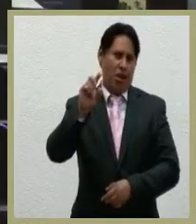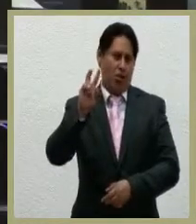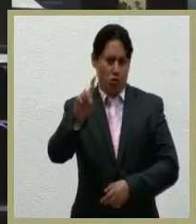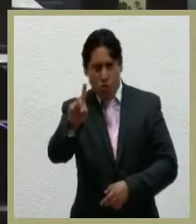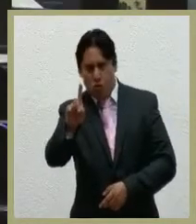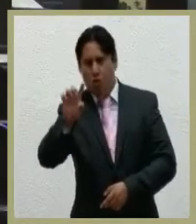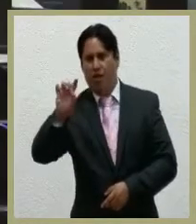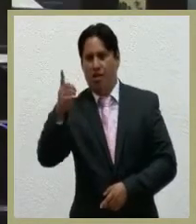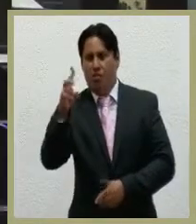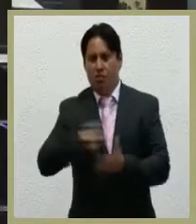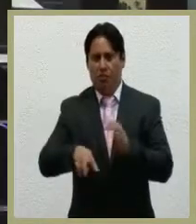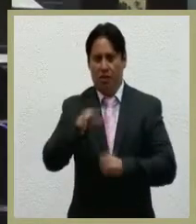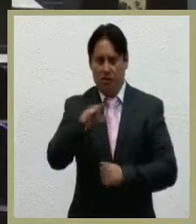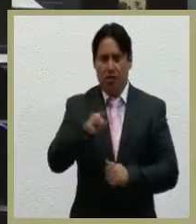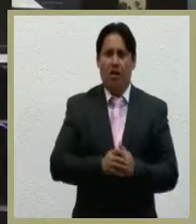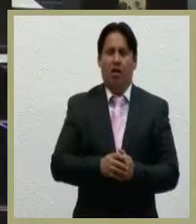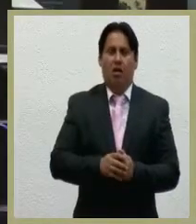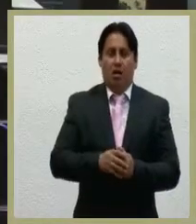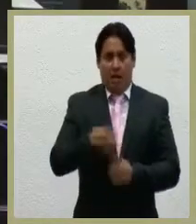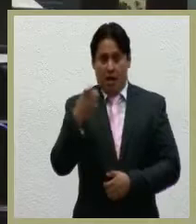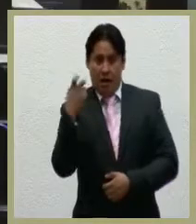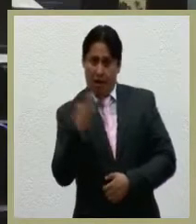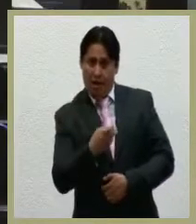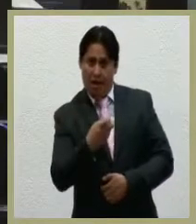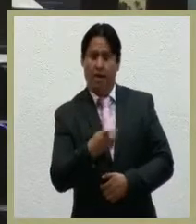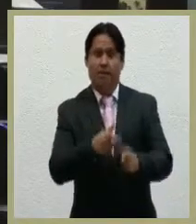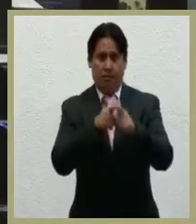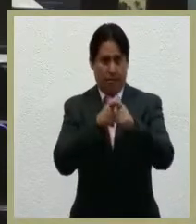del 2018, siendo estos los siguientes.